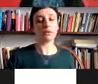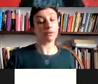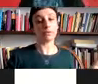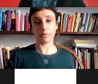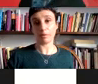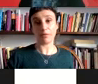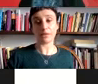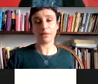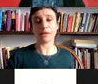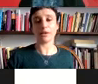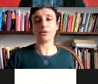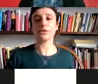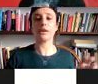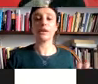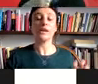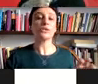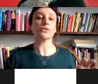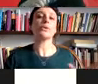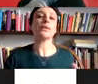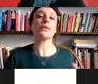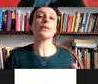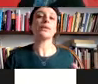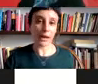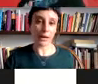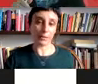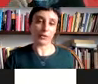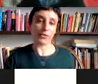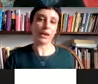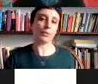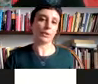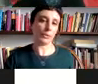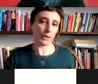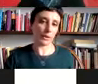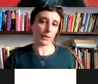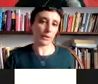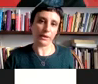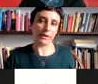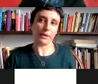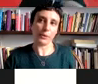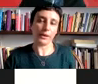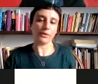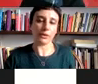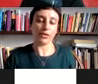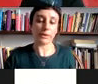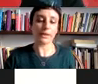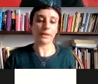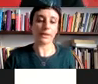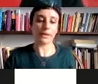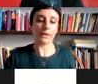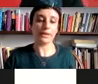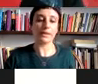son fáciles de reconocer, suelen ser más caras de modificar, porque suelen incluir